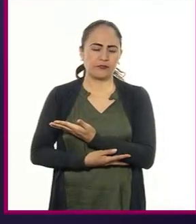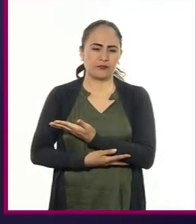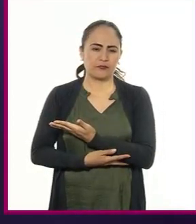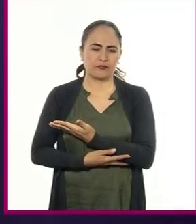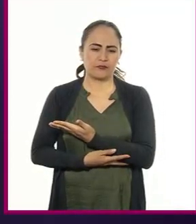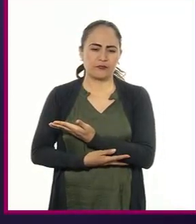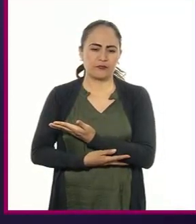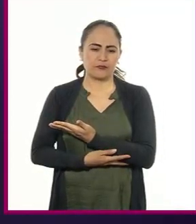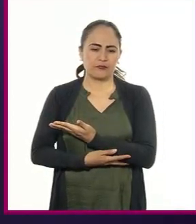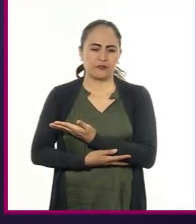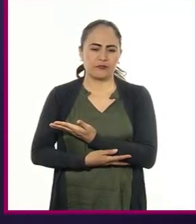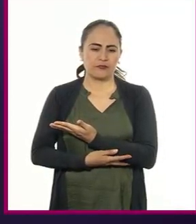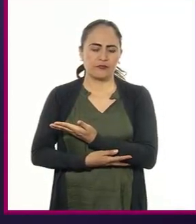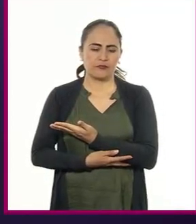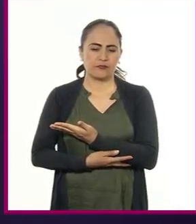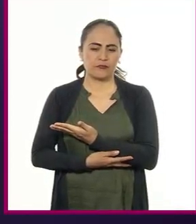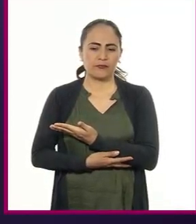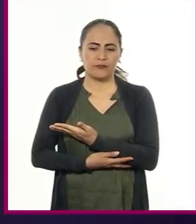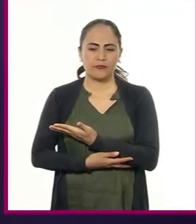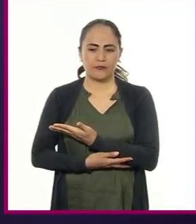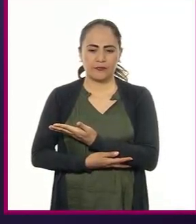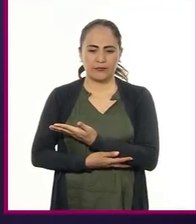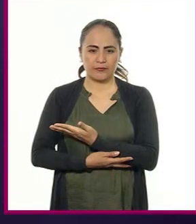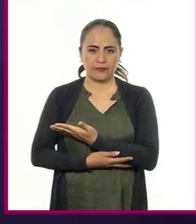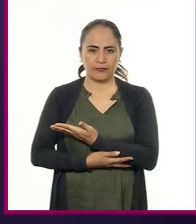0.7589x cuadrada más